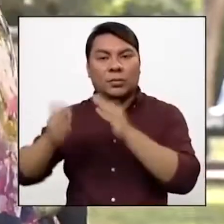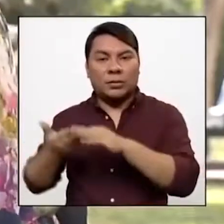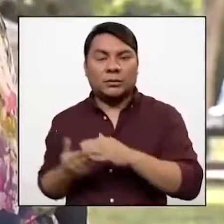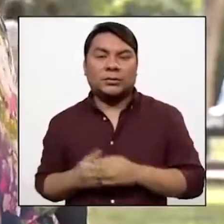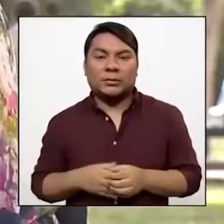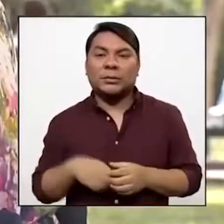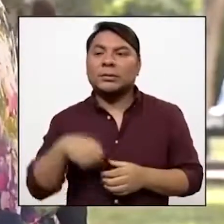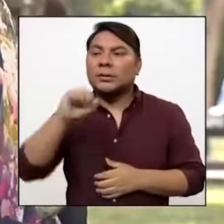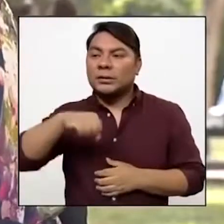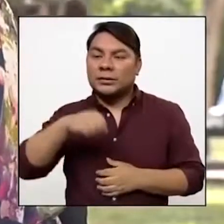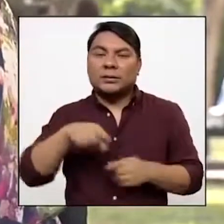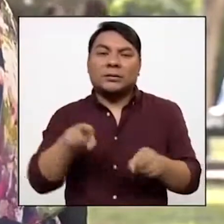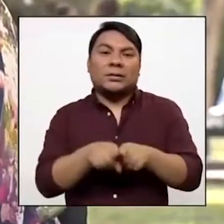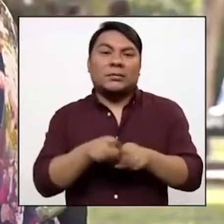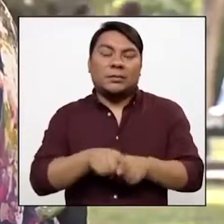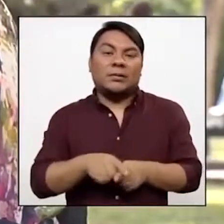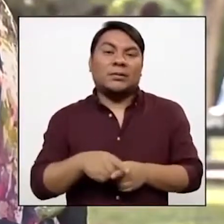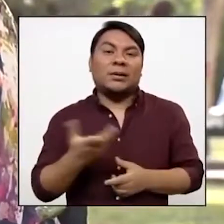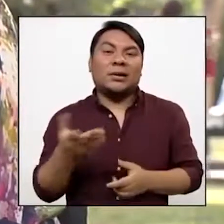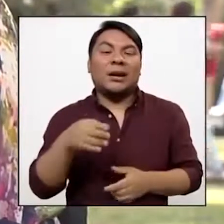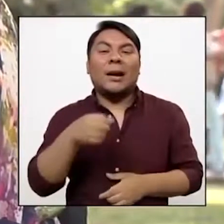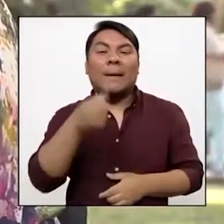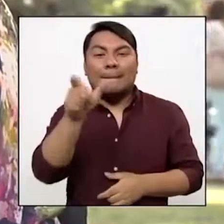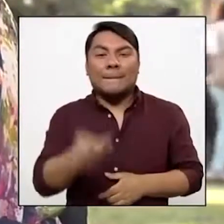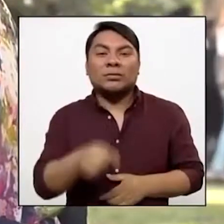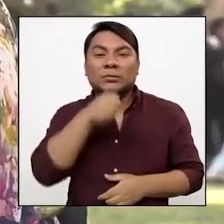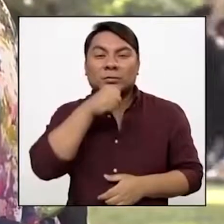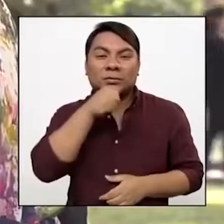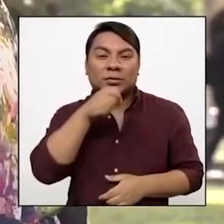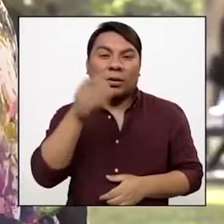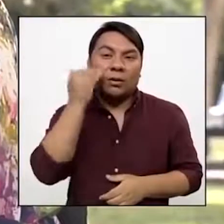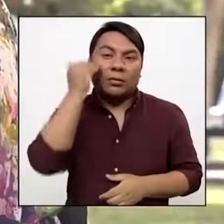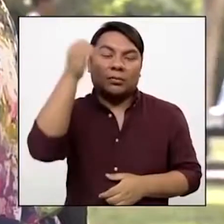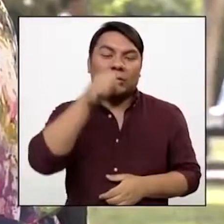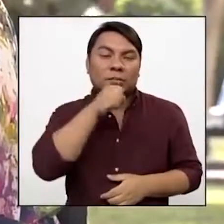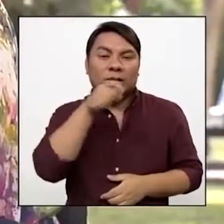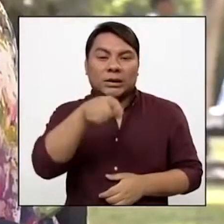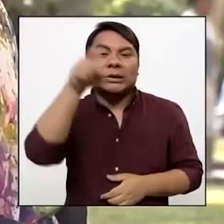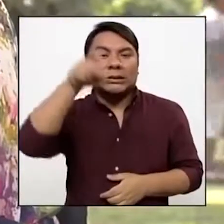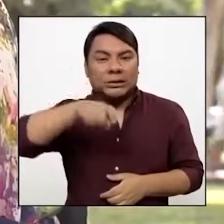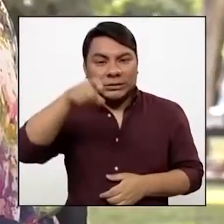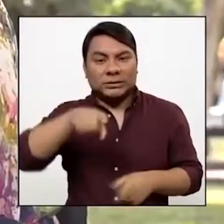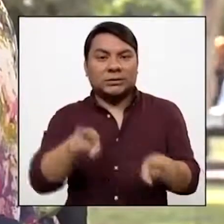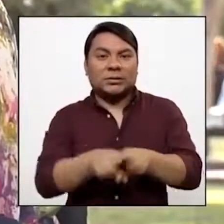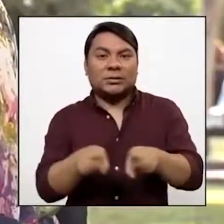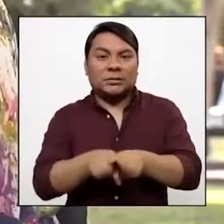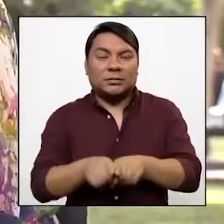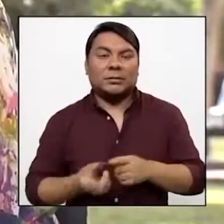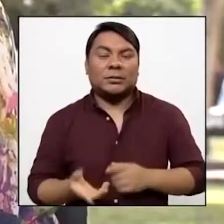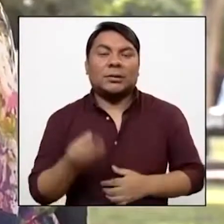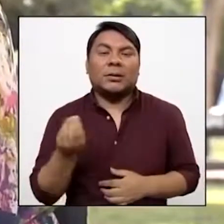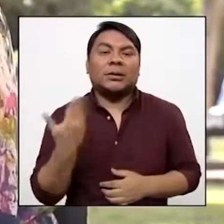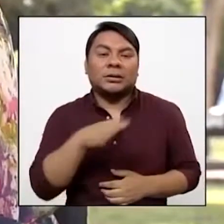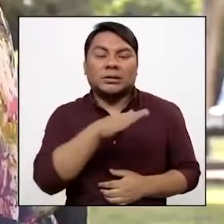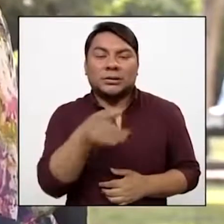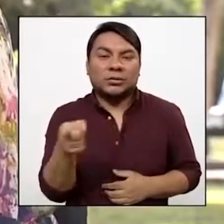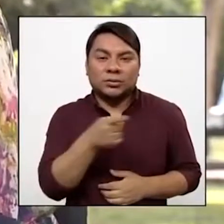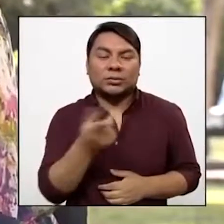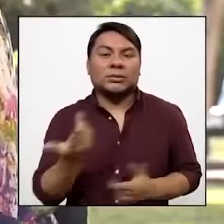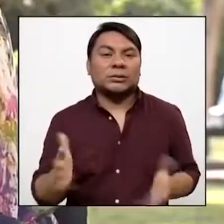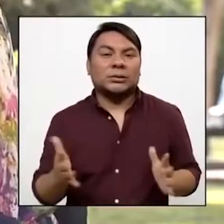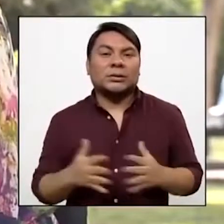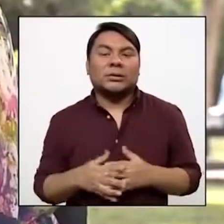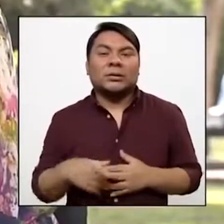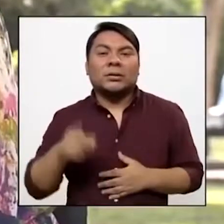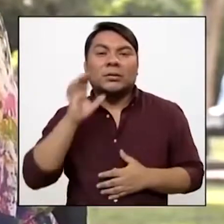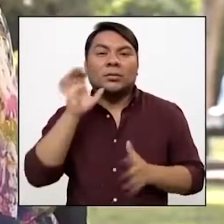también estamos hablando de las personas de la tercera edad, ¿no? El adulto mayor que también necesita, pues, muchas veces, ya que se encuentra